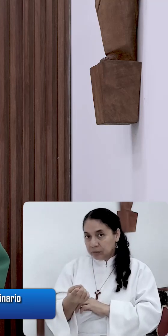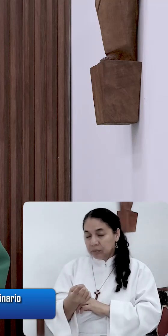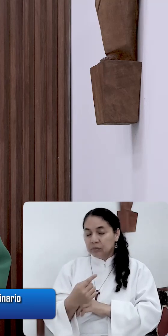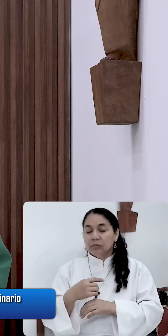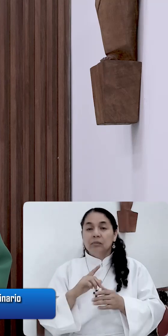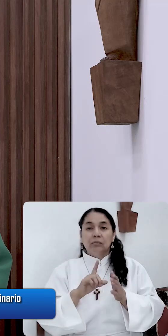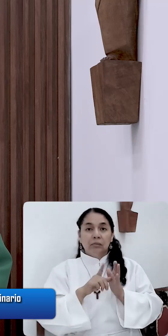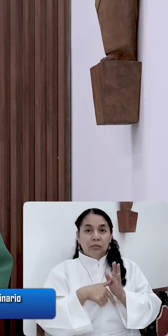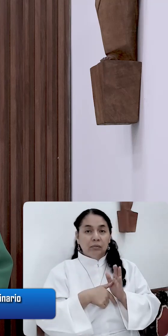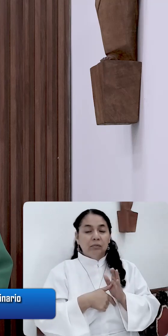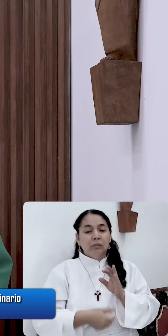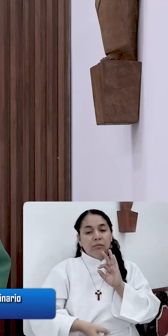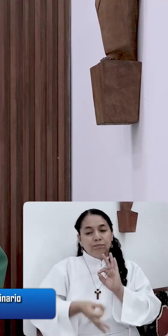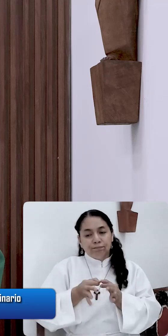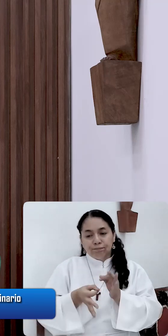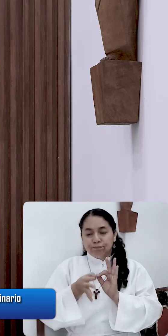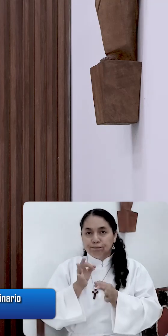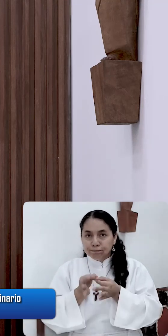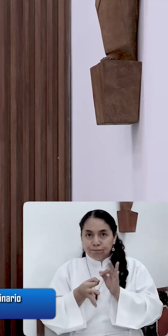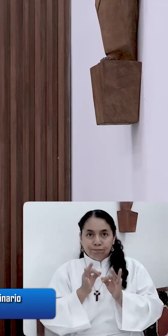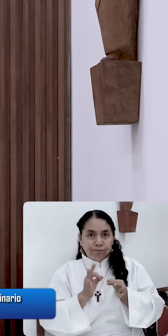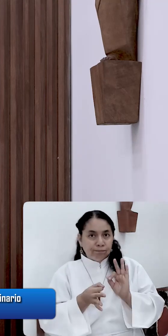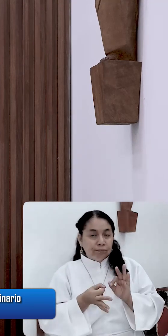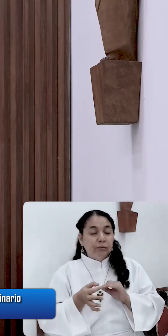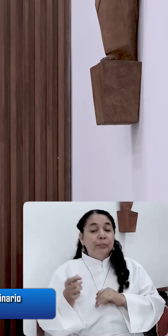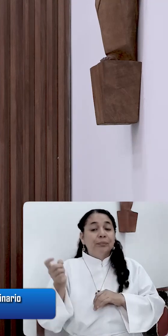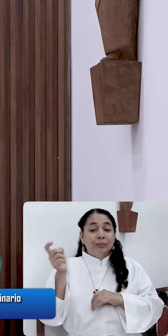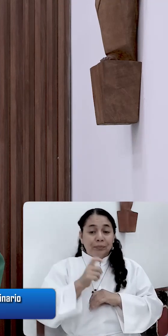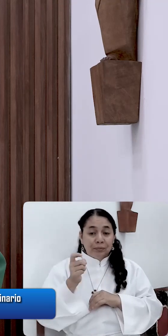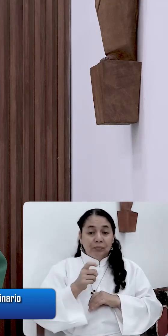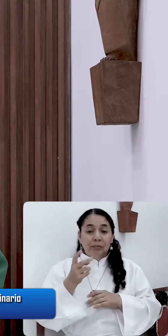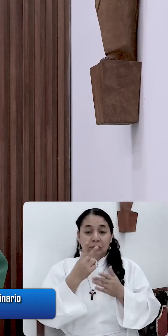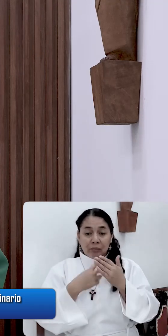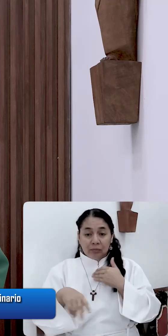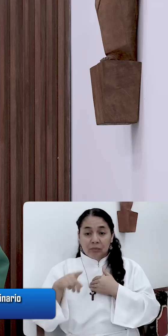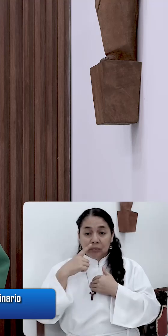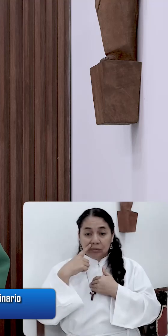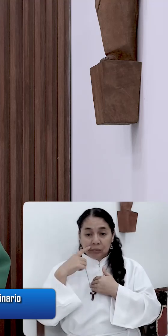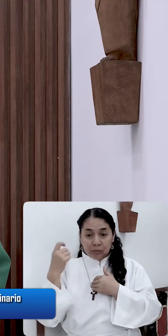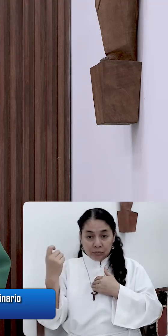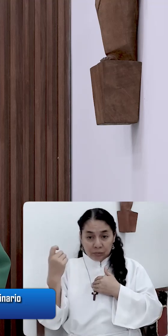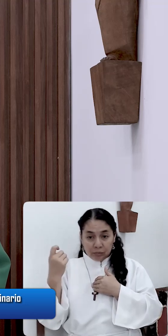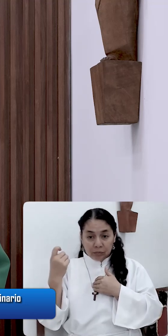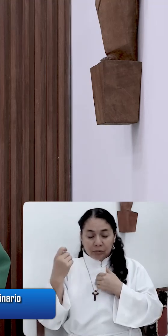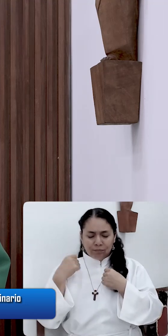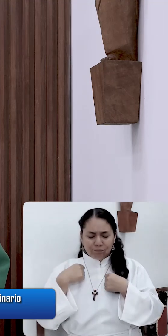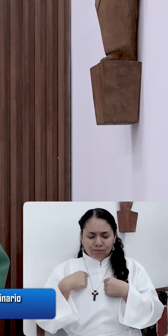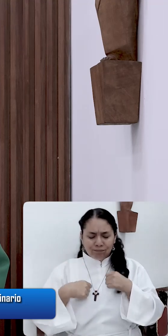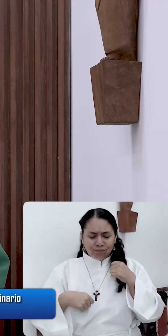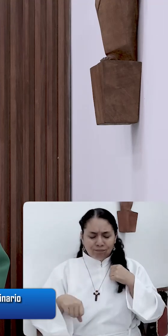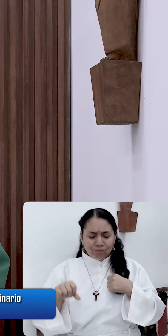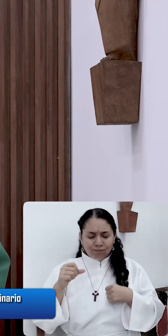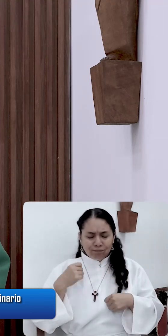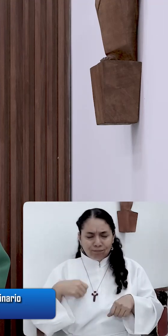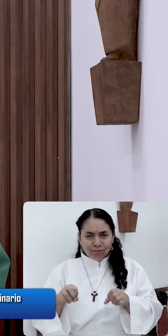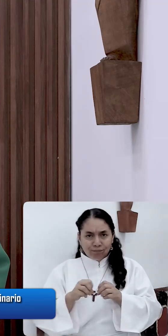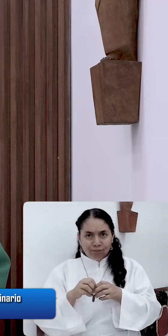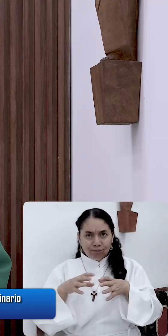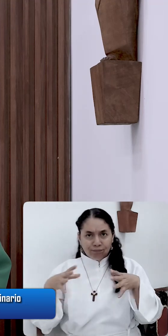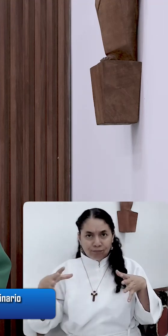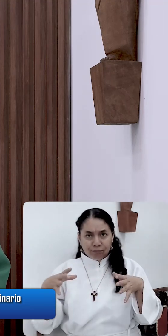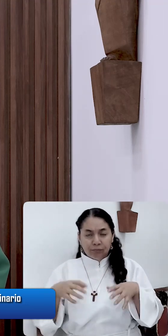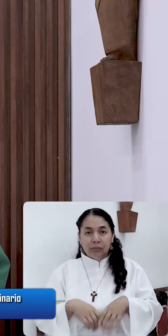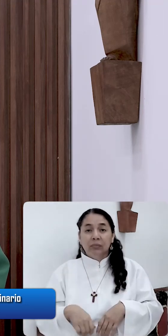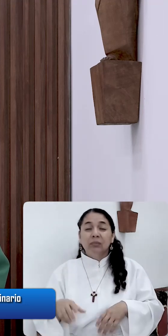Luego se puso a explicarles que era necesario que el Hijo del Hombre padeciera mucho, que